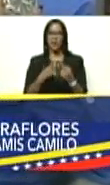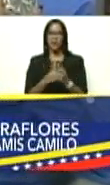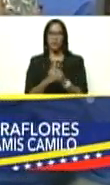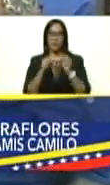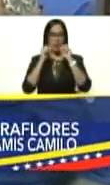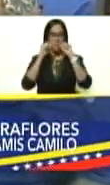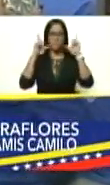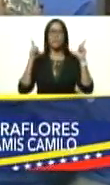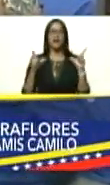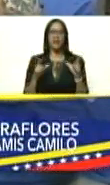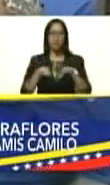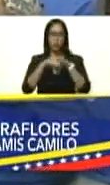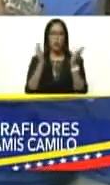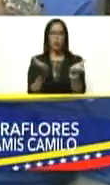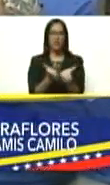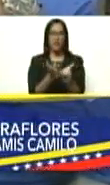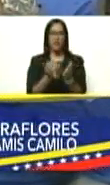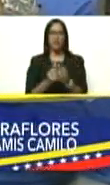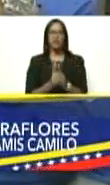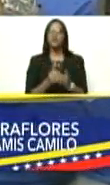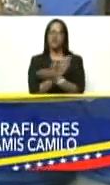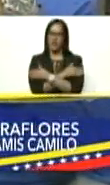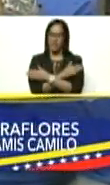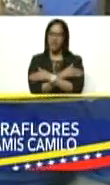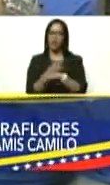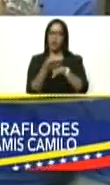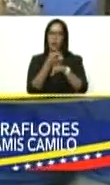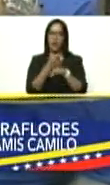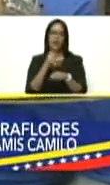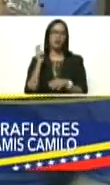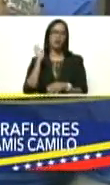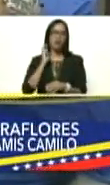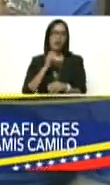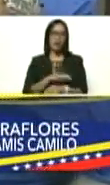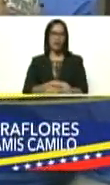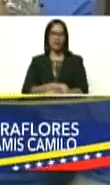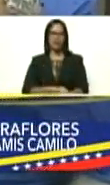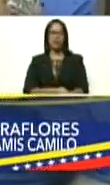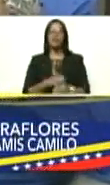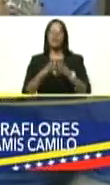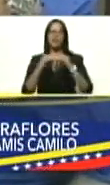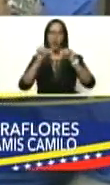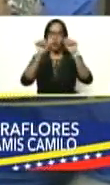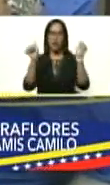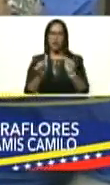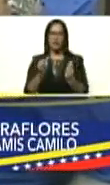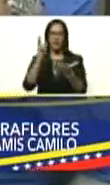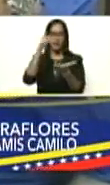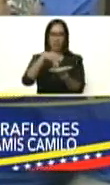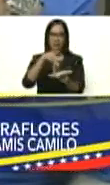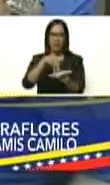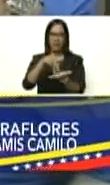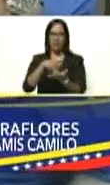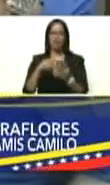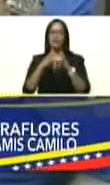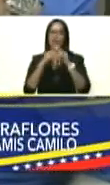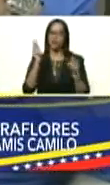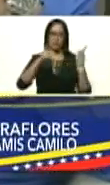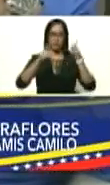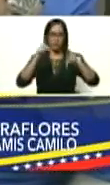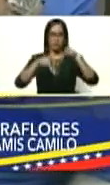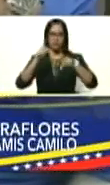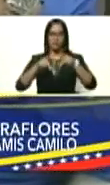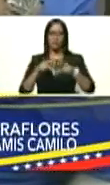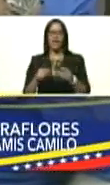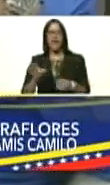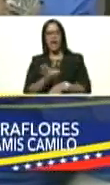impacto mundial, Dracufet. Felicito al gobernador Lacaba y a todos los artistas que vinieron de todas las partes del país a